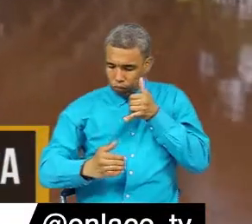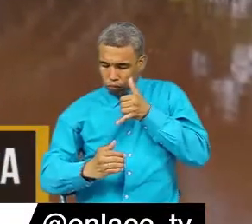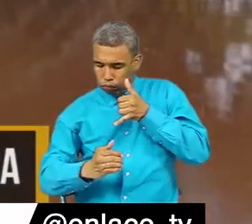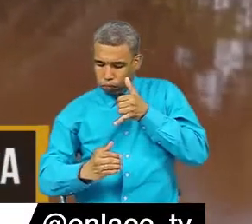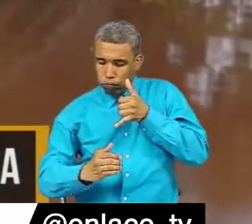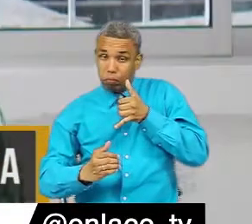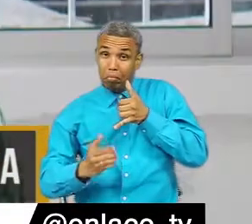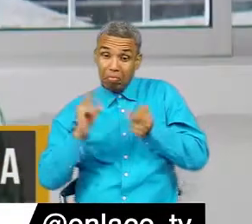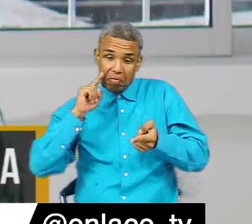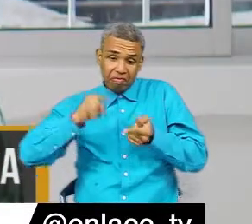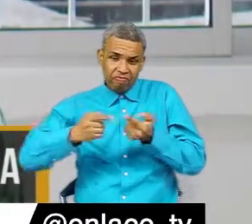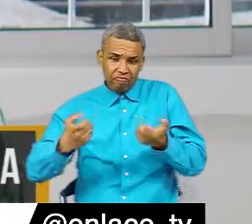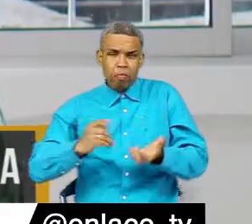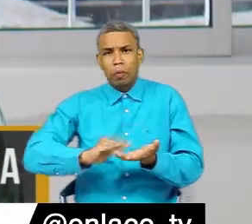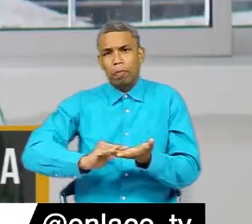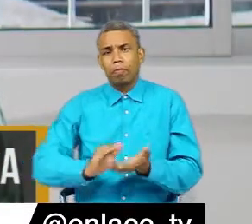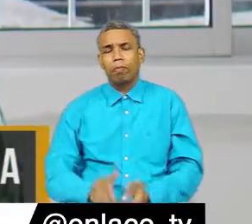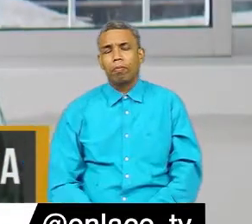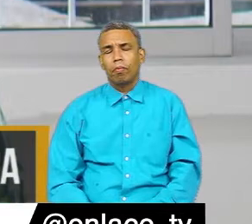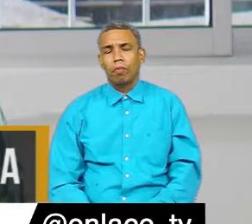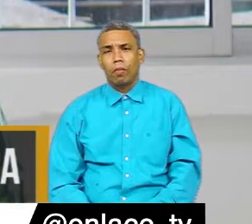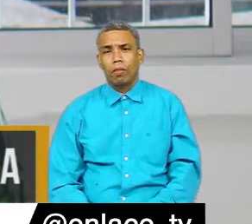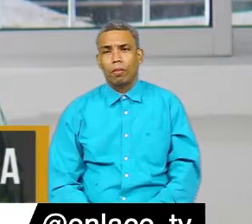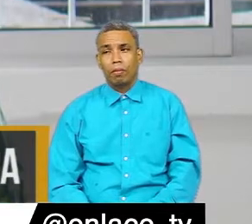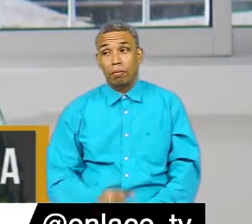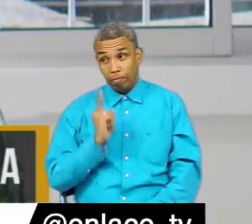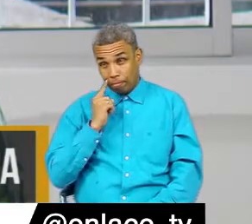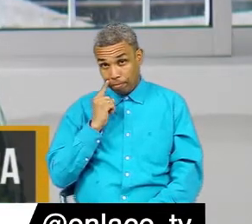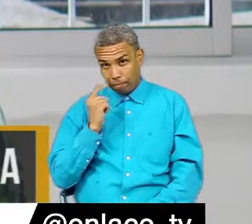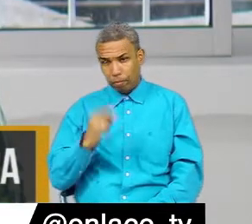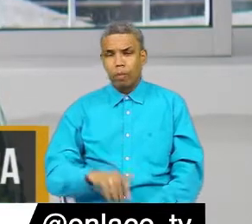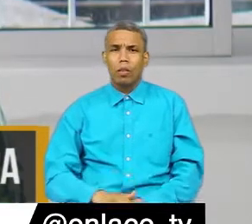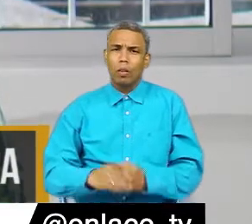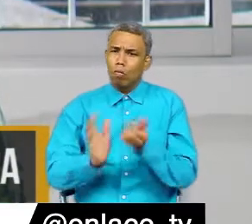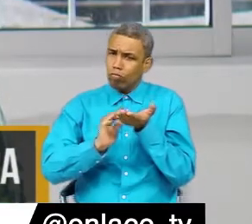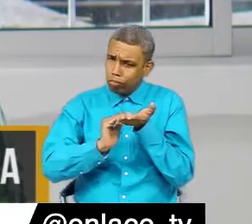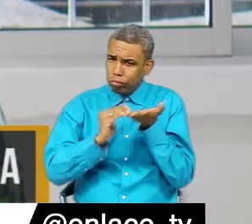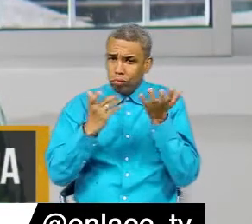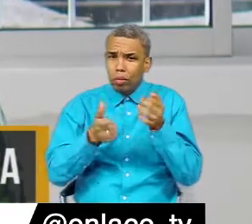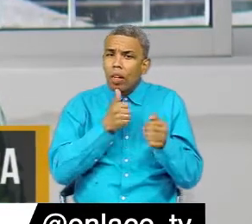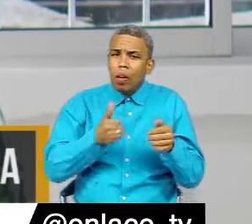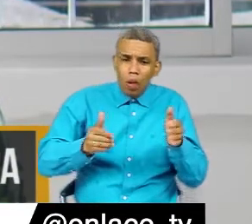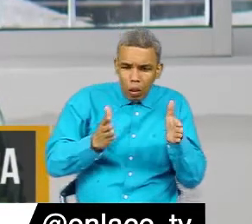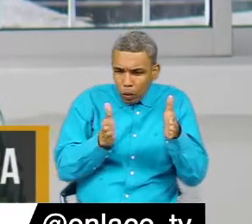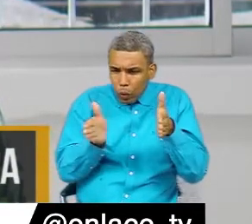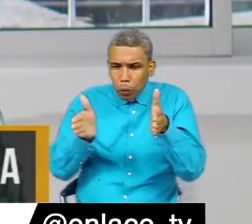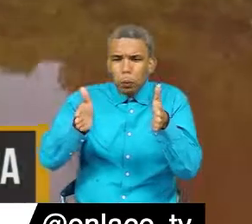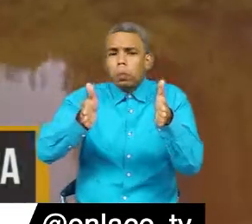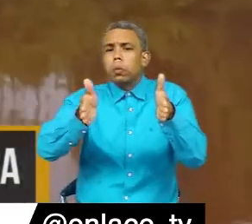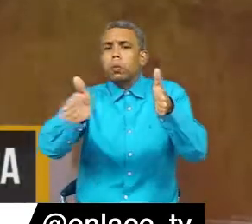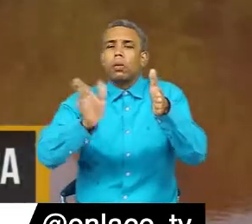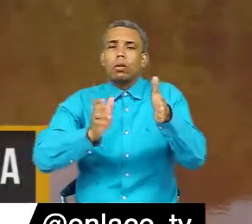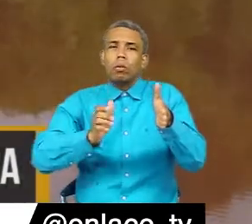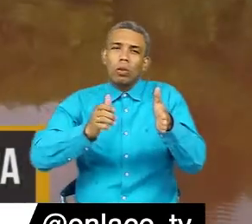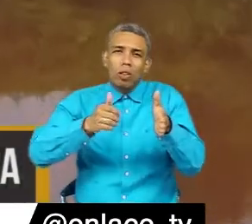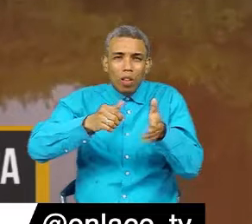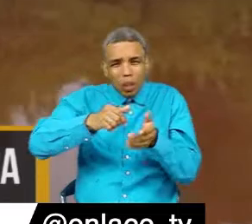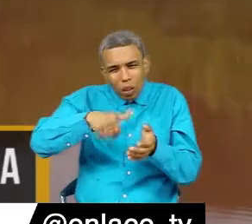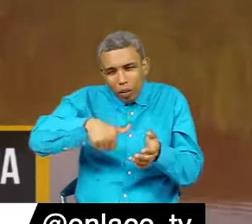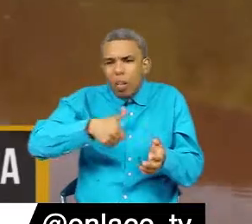solución que nos permita mejorar las condiciones de la corriente y así pues el beneficio de toda la comunidad. Se corroboró